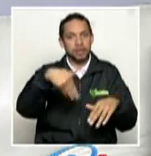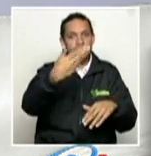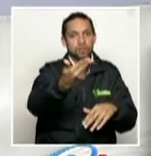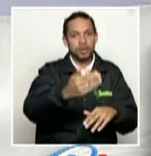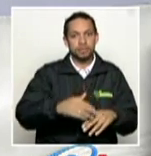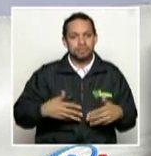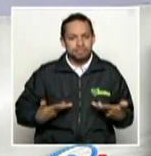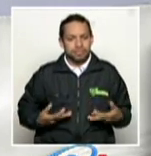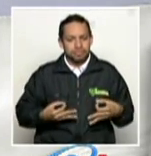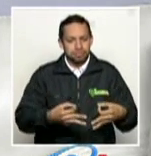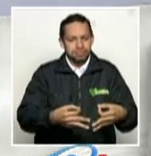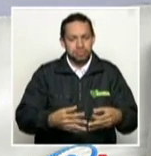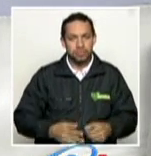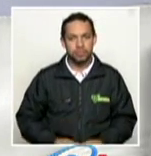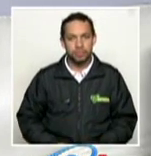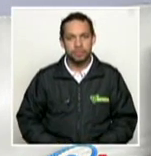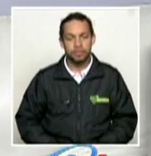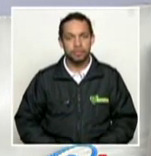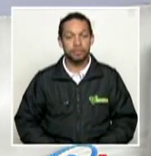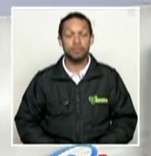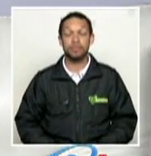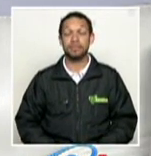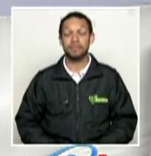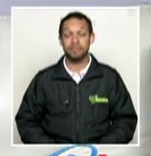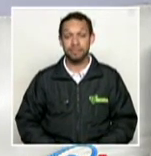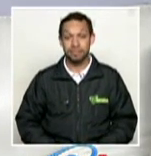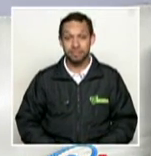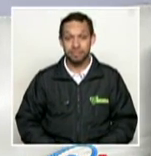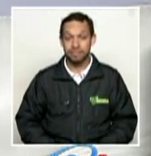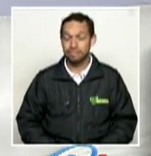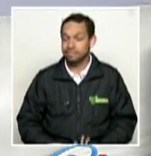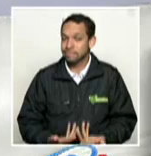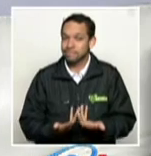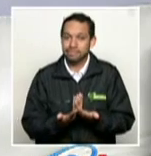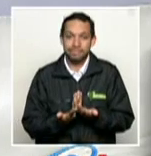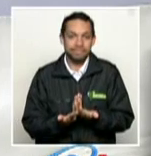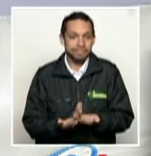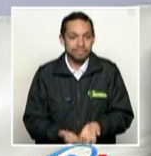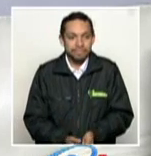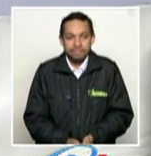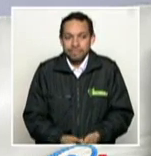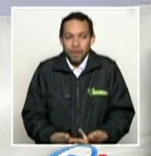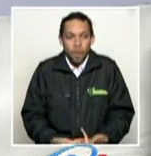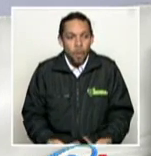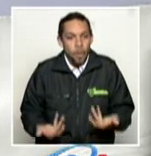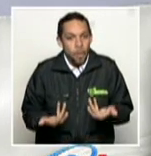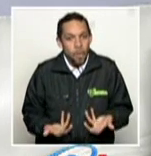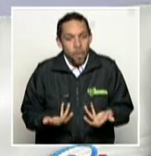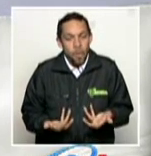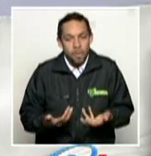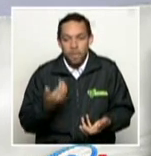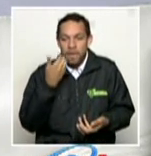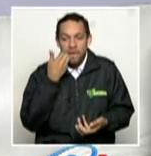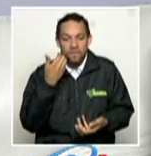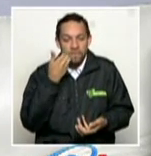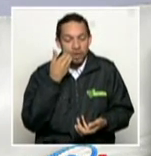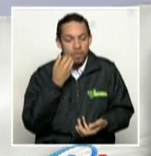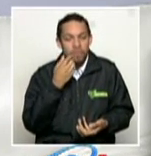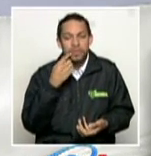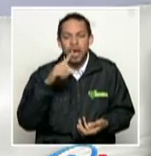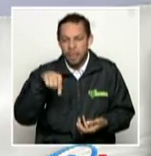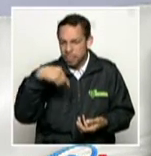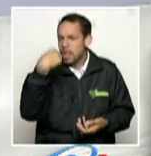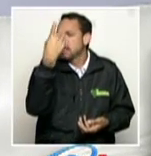gracias. Bueno. Yo no sé, queda uno sin palabras, pues, que uno esté enfermo y le digan, le vamos